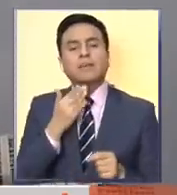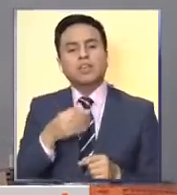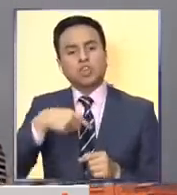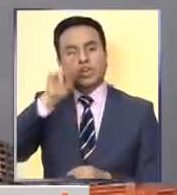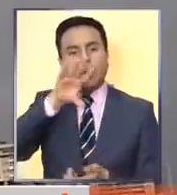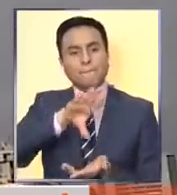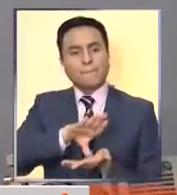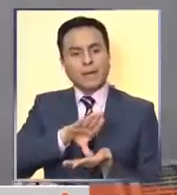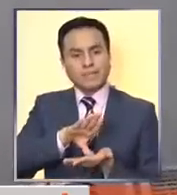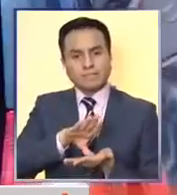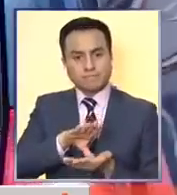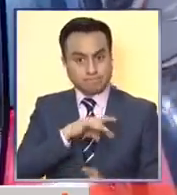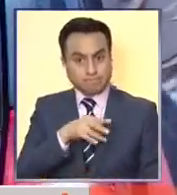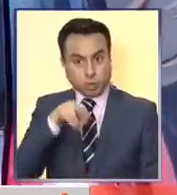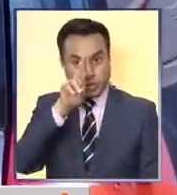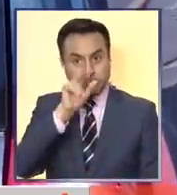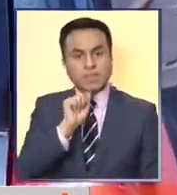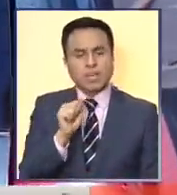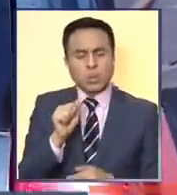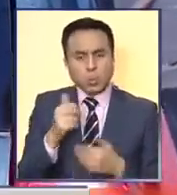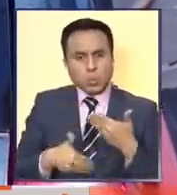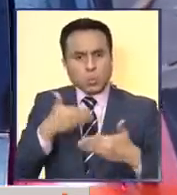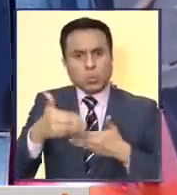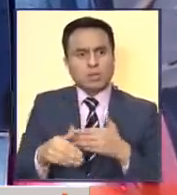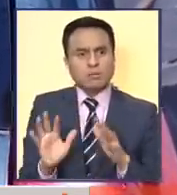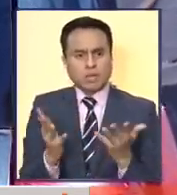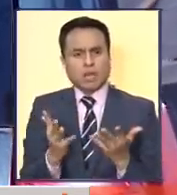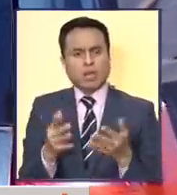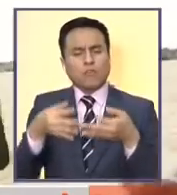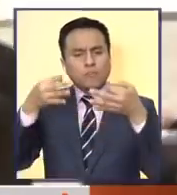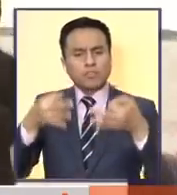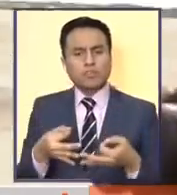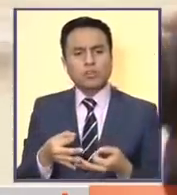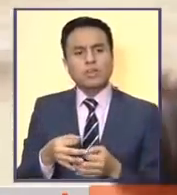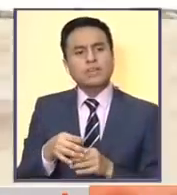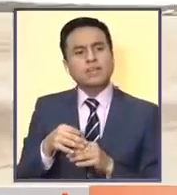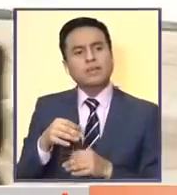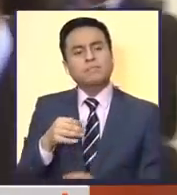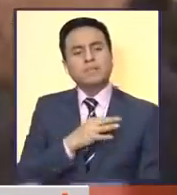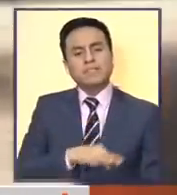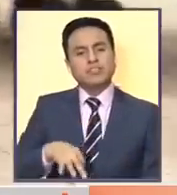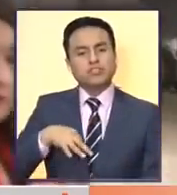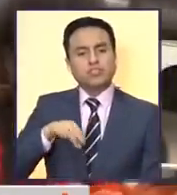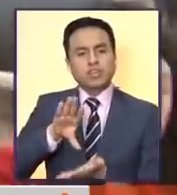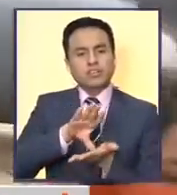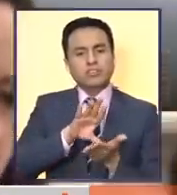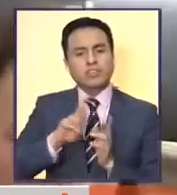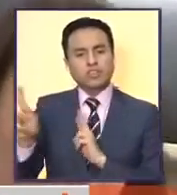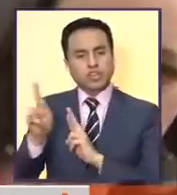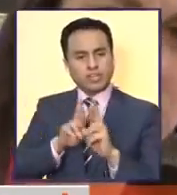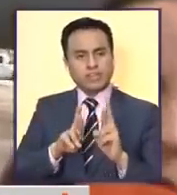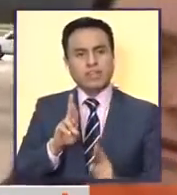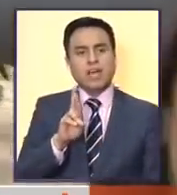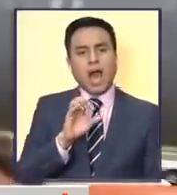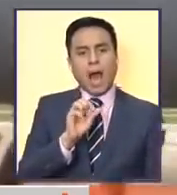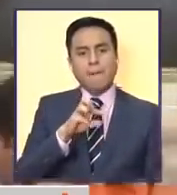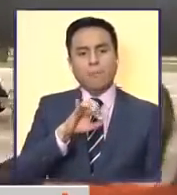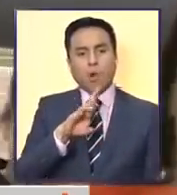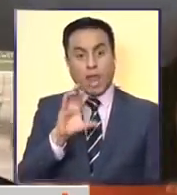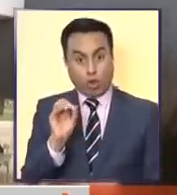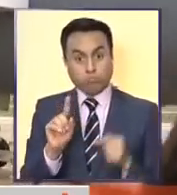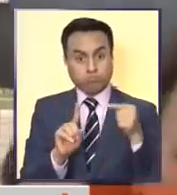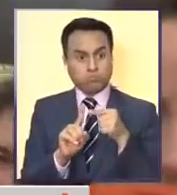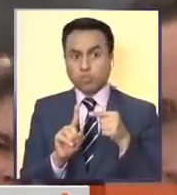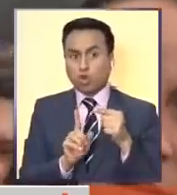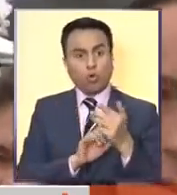nuestro país calienta motores, una inesperada confirmación llegó por parte del ministro de Relaciones Exteriores, Roberto Ampuero, quien ya